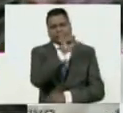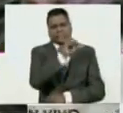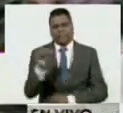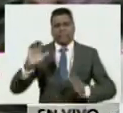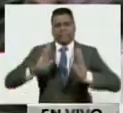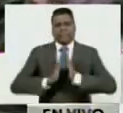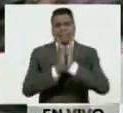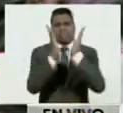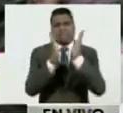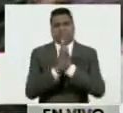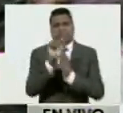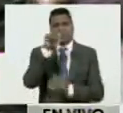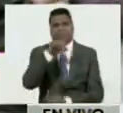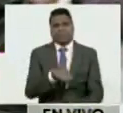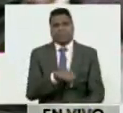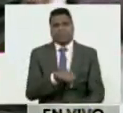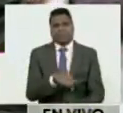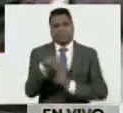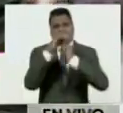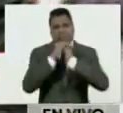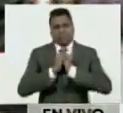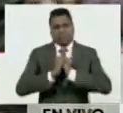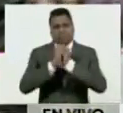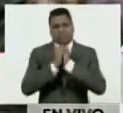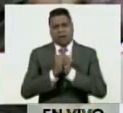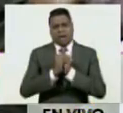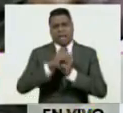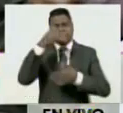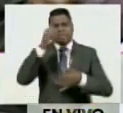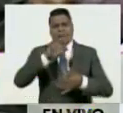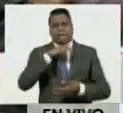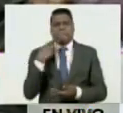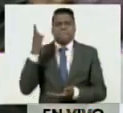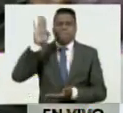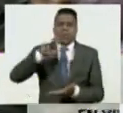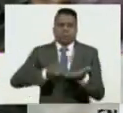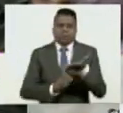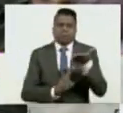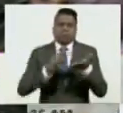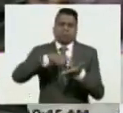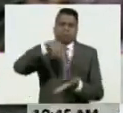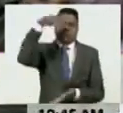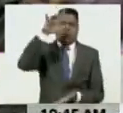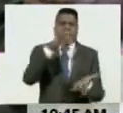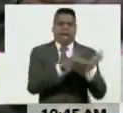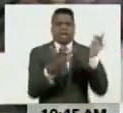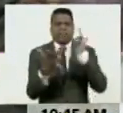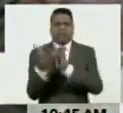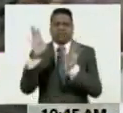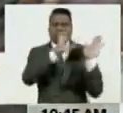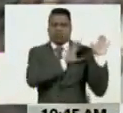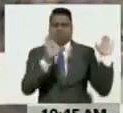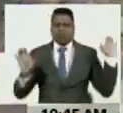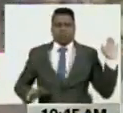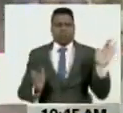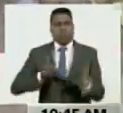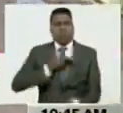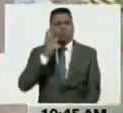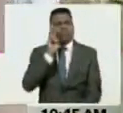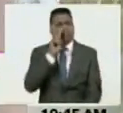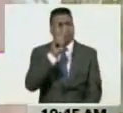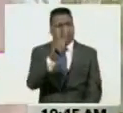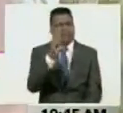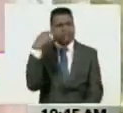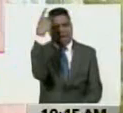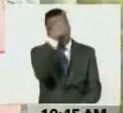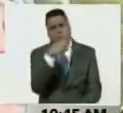Semana Mayor, en la pasión, en la muerte y en la resurrección de nuestro Señor Jesucristo, podamos contemplarte a ti en el